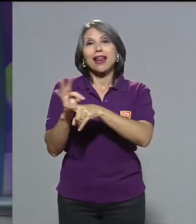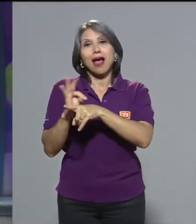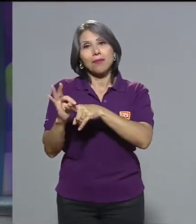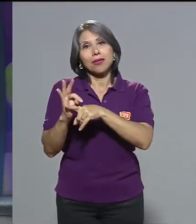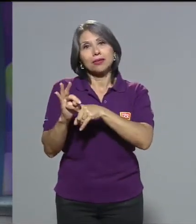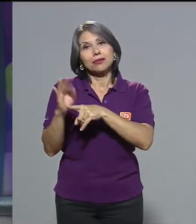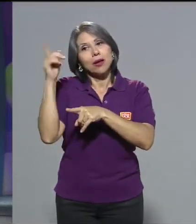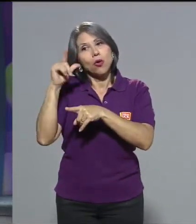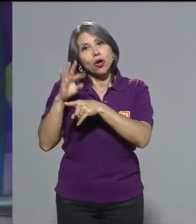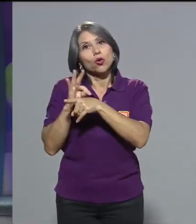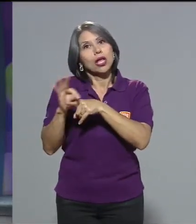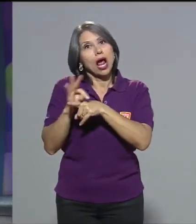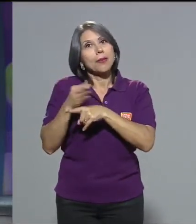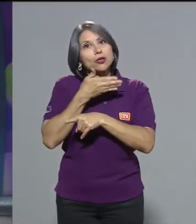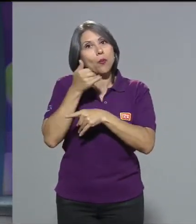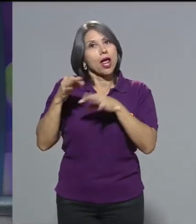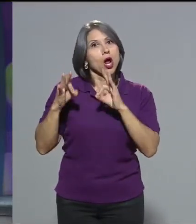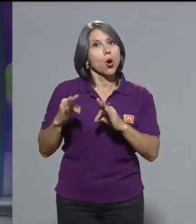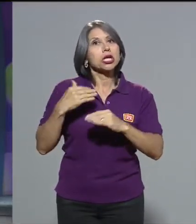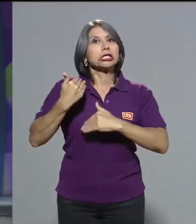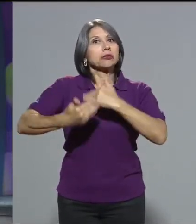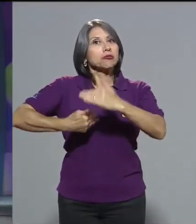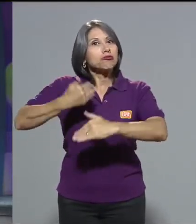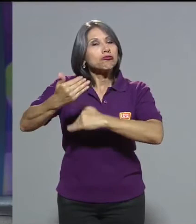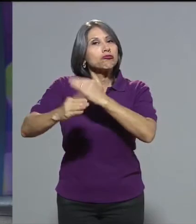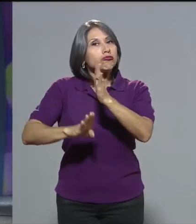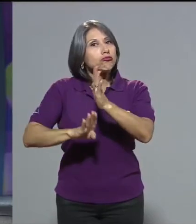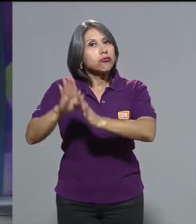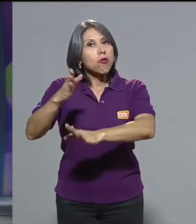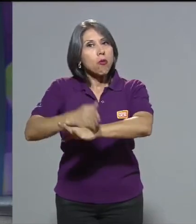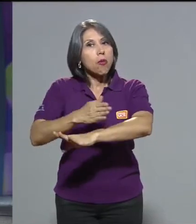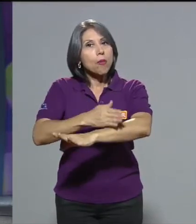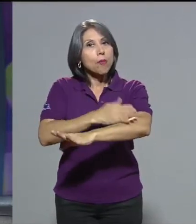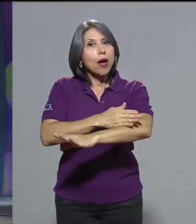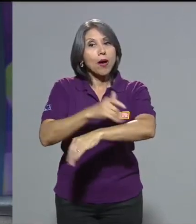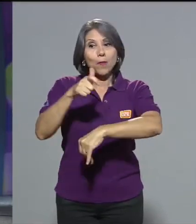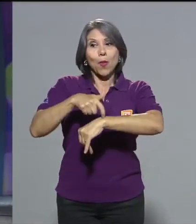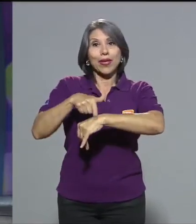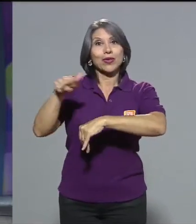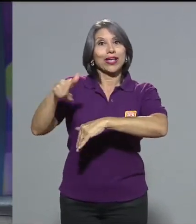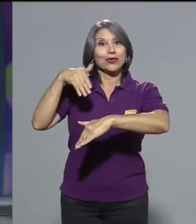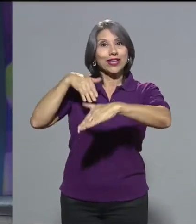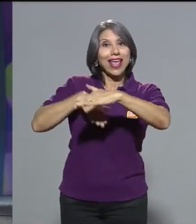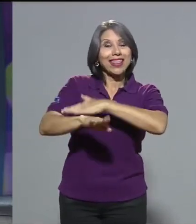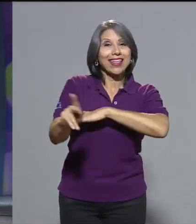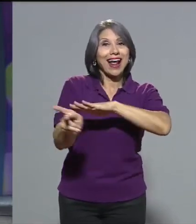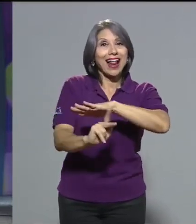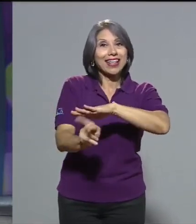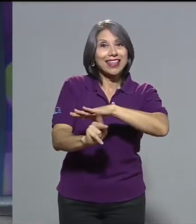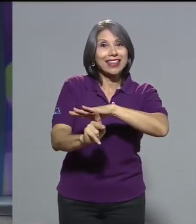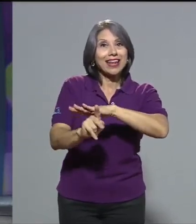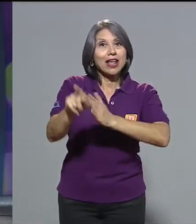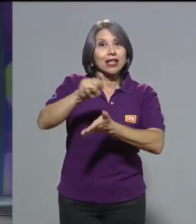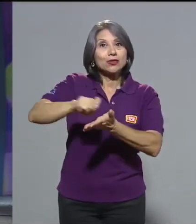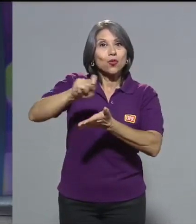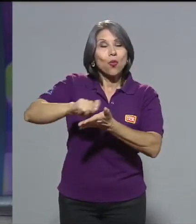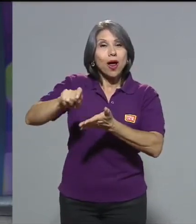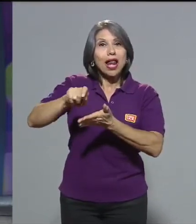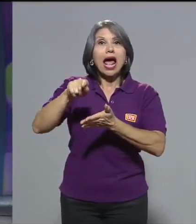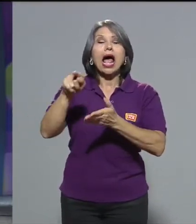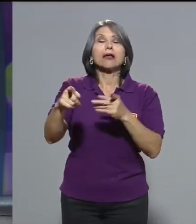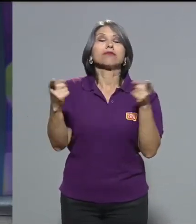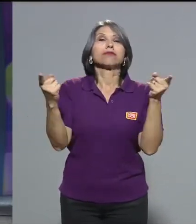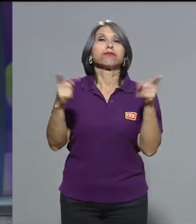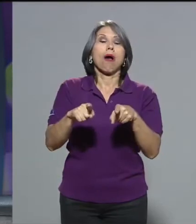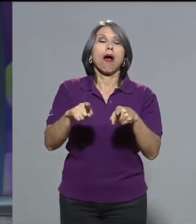mejores, ¿verdad? Ahora, y cuando llegan a la escuela, cuando llegan a kinder, escuela, entonces es cuando se topan con más